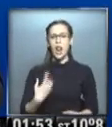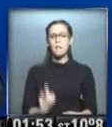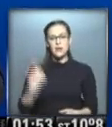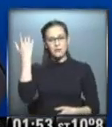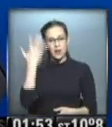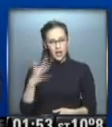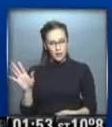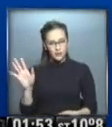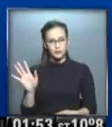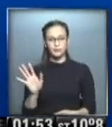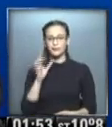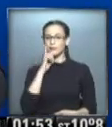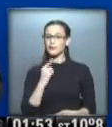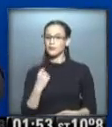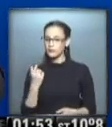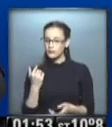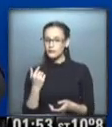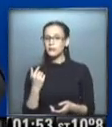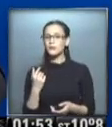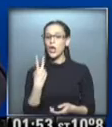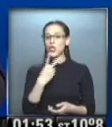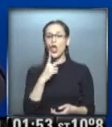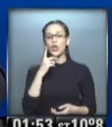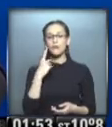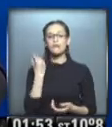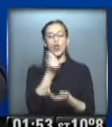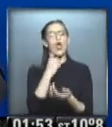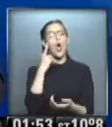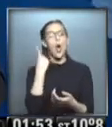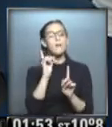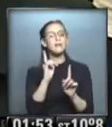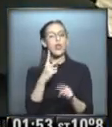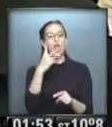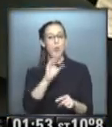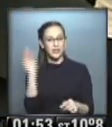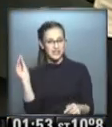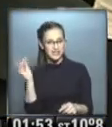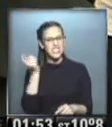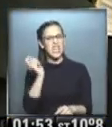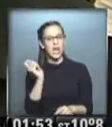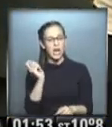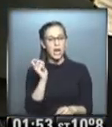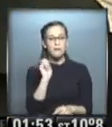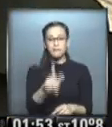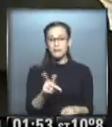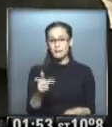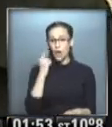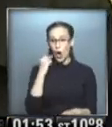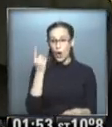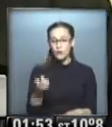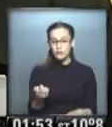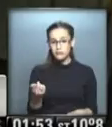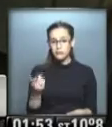vez que un mismo protagonista aparece dos días seguidos en el programa. ¿De quién se trata? De él,